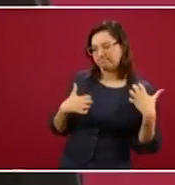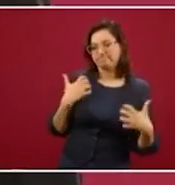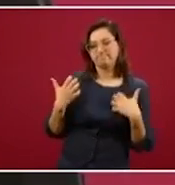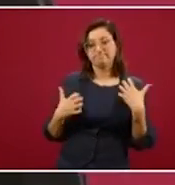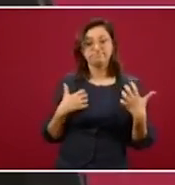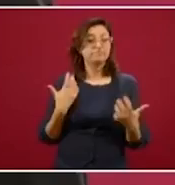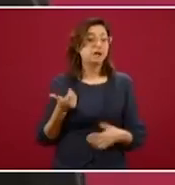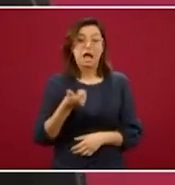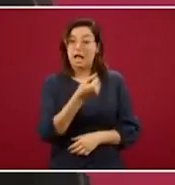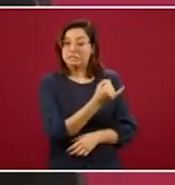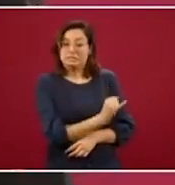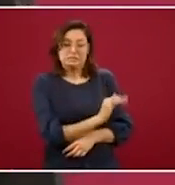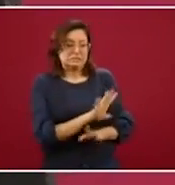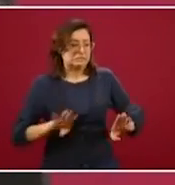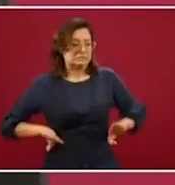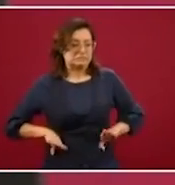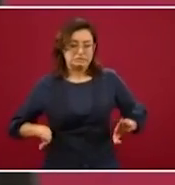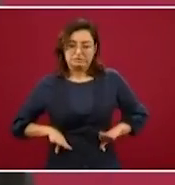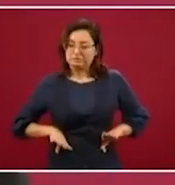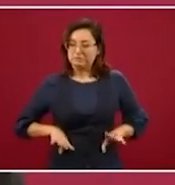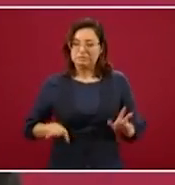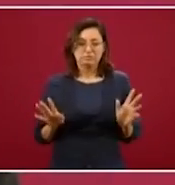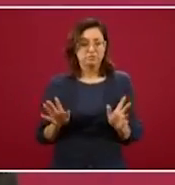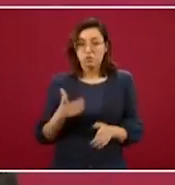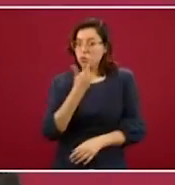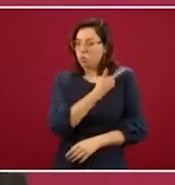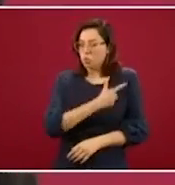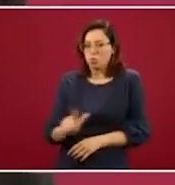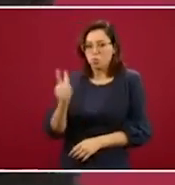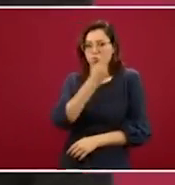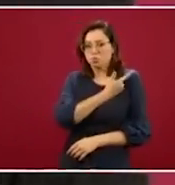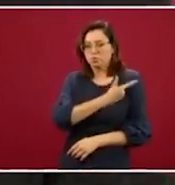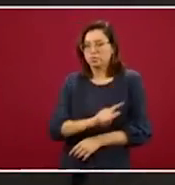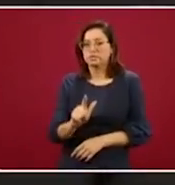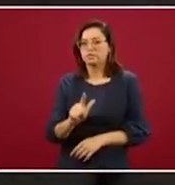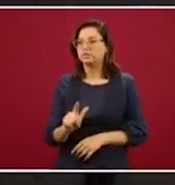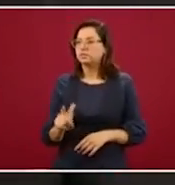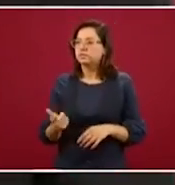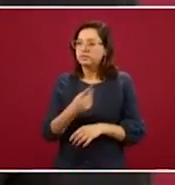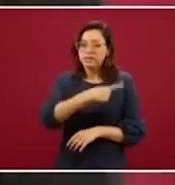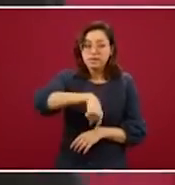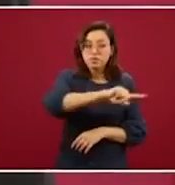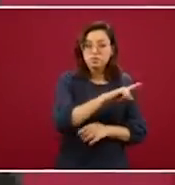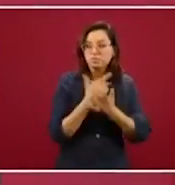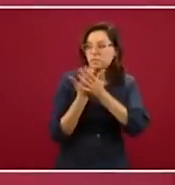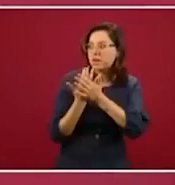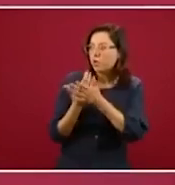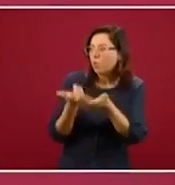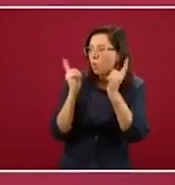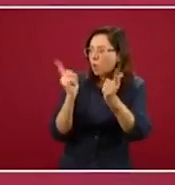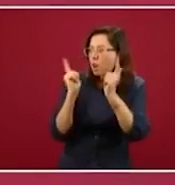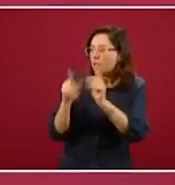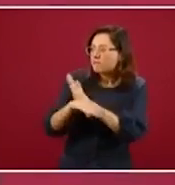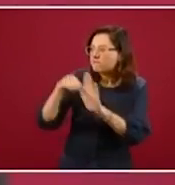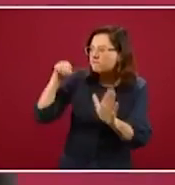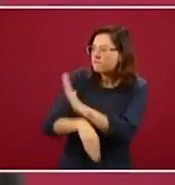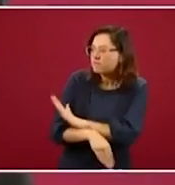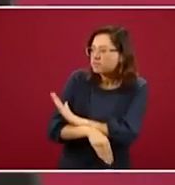como muchas cosas de las que hacemos. Quisieran que fracasáramos o nos